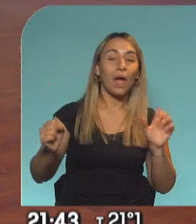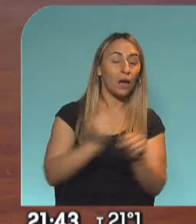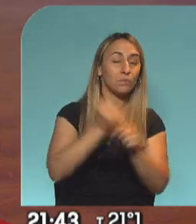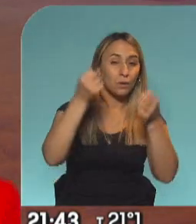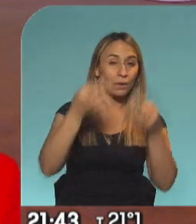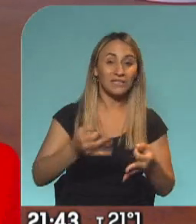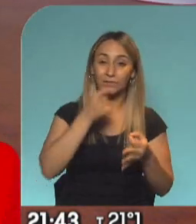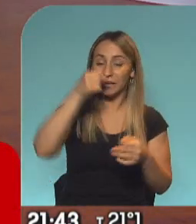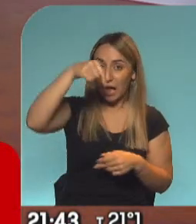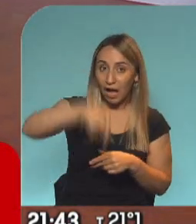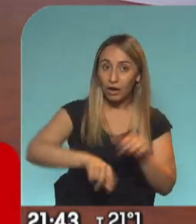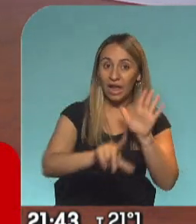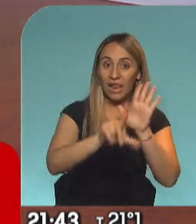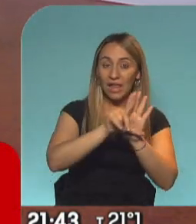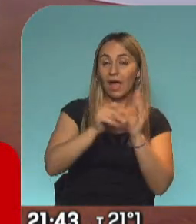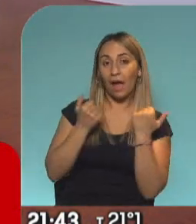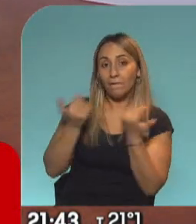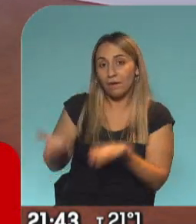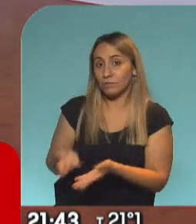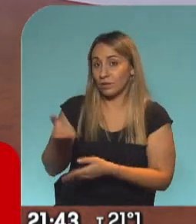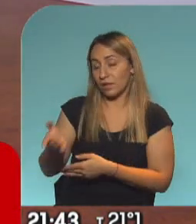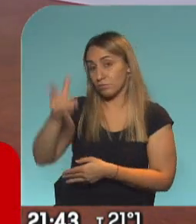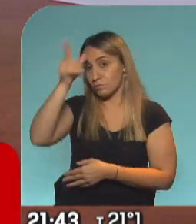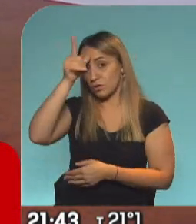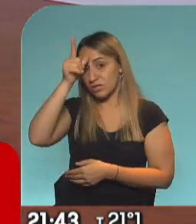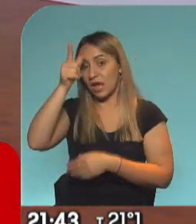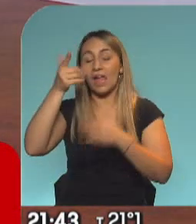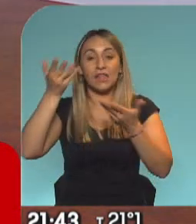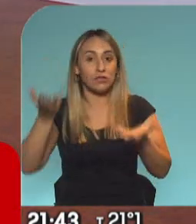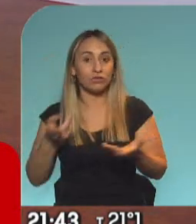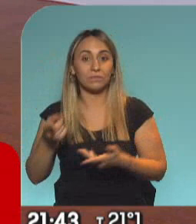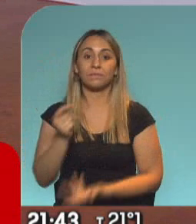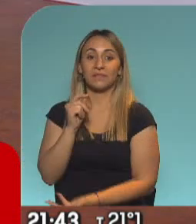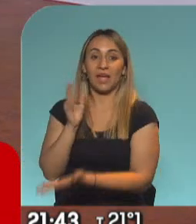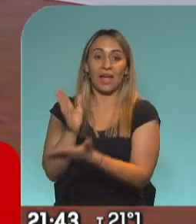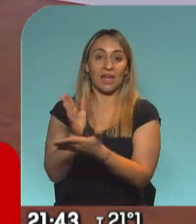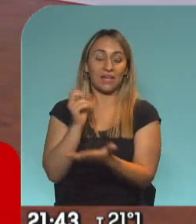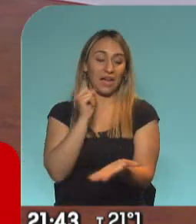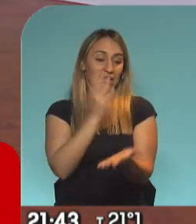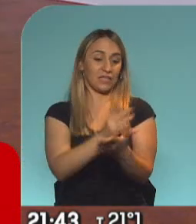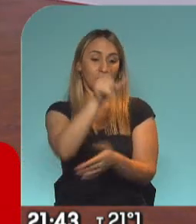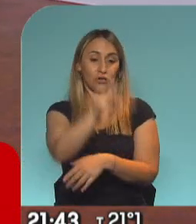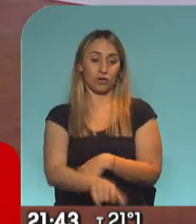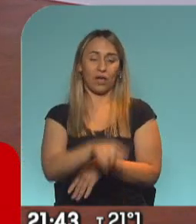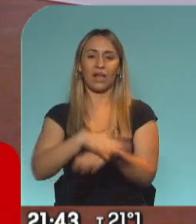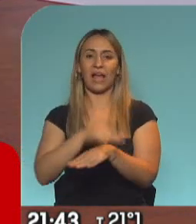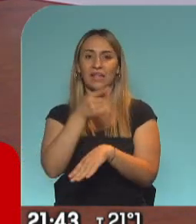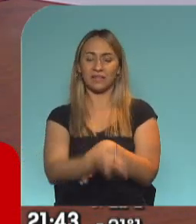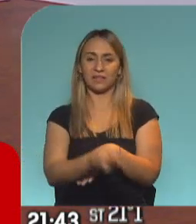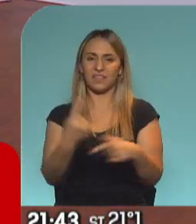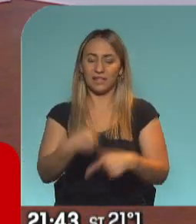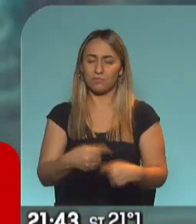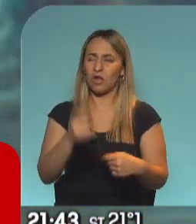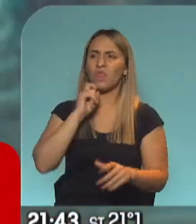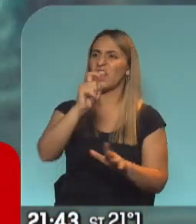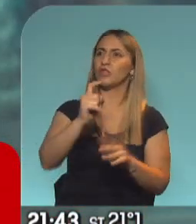hoy rige una ley que es favorable para ella, entonces no se le aplica al imputado. ¿Imputado de qué delito?